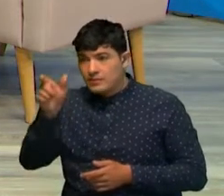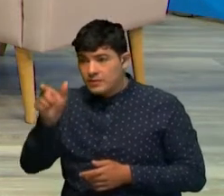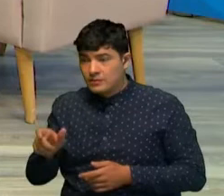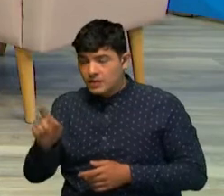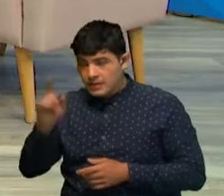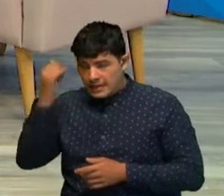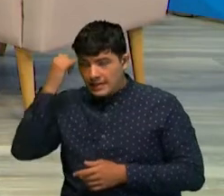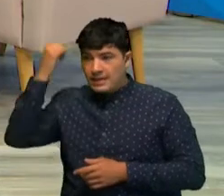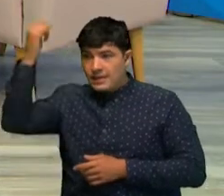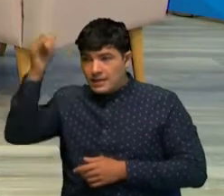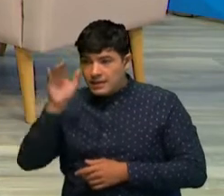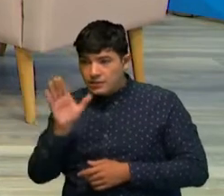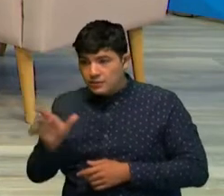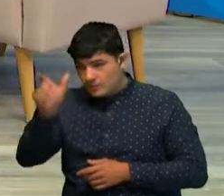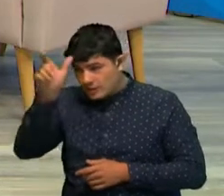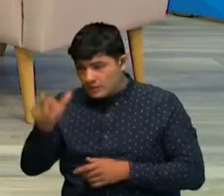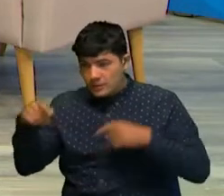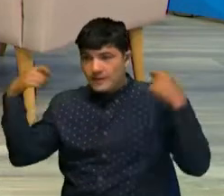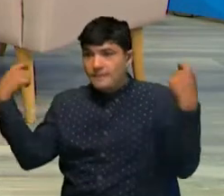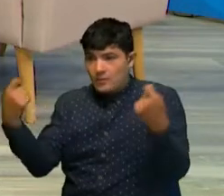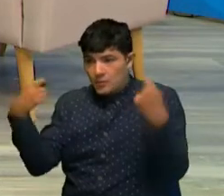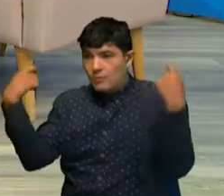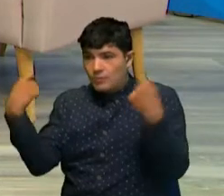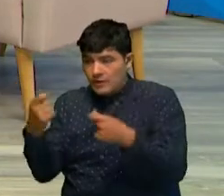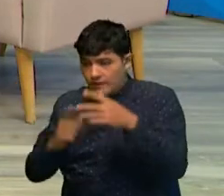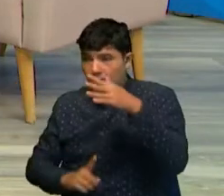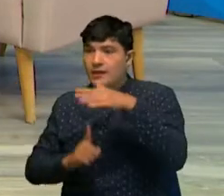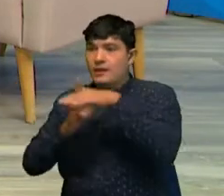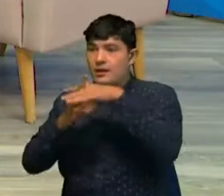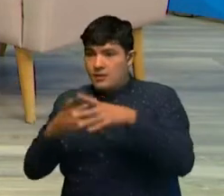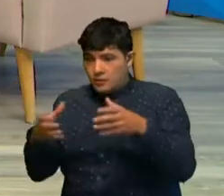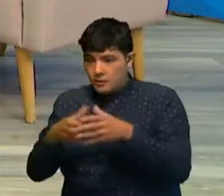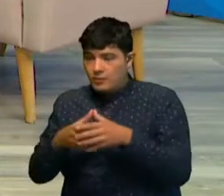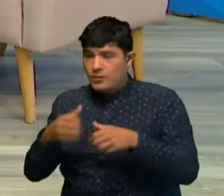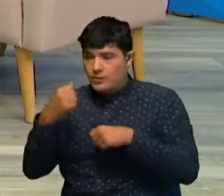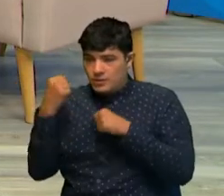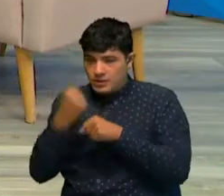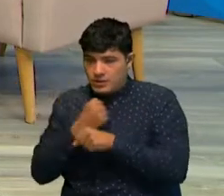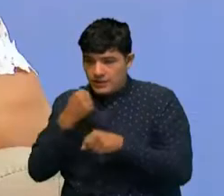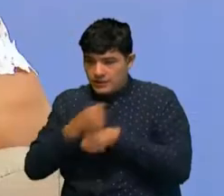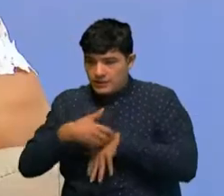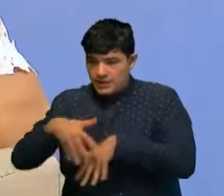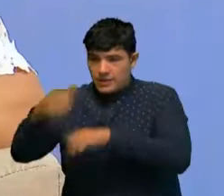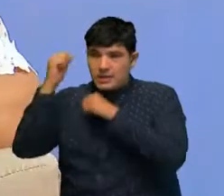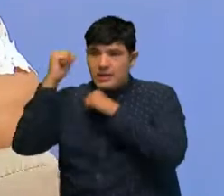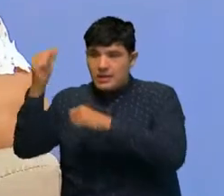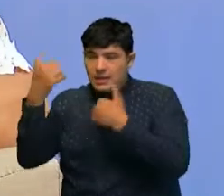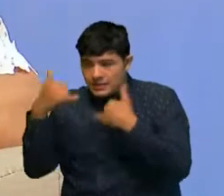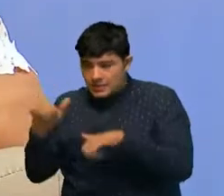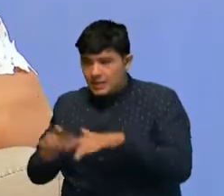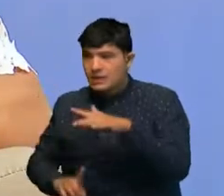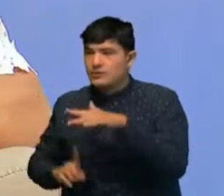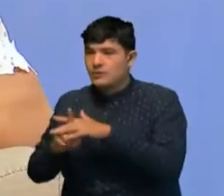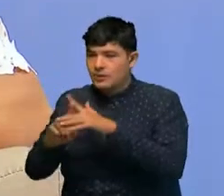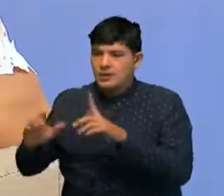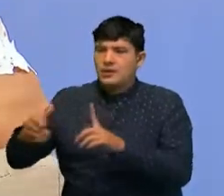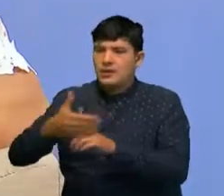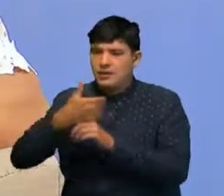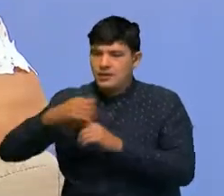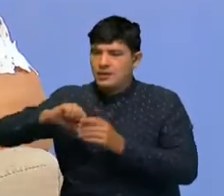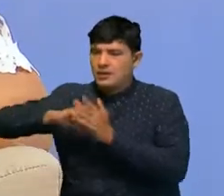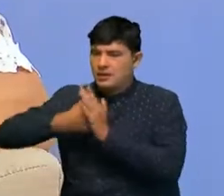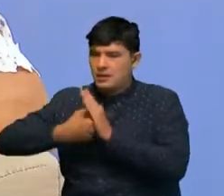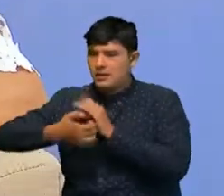precisamente es una de las personas que promueve la creación del sindicato, ya están haciendo con un suero, con un fuero por el hecho de